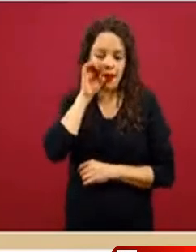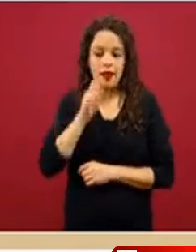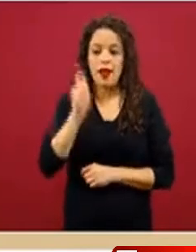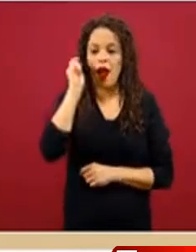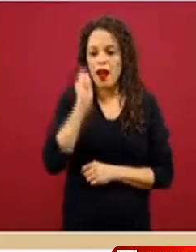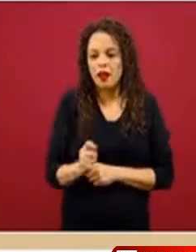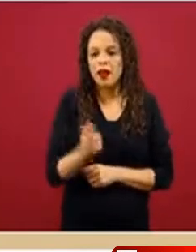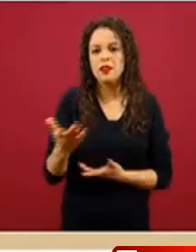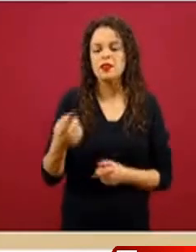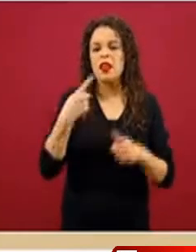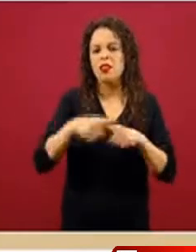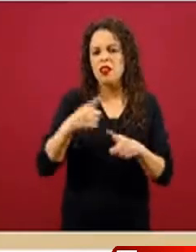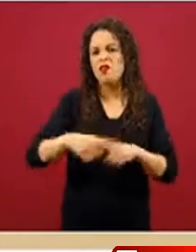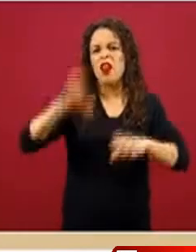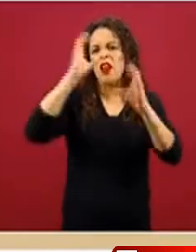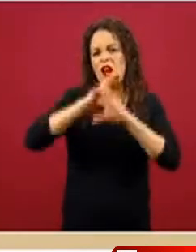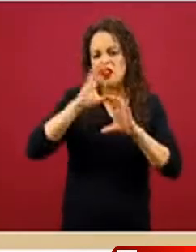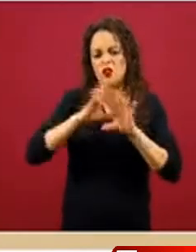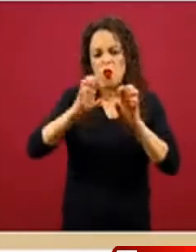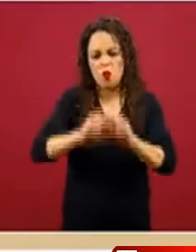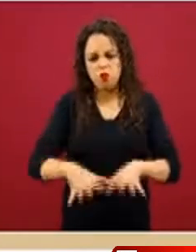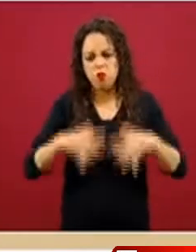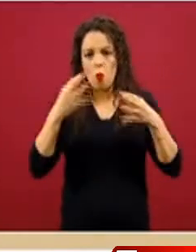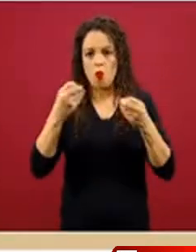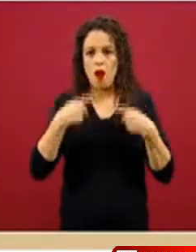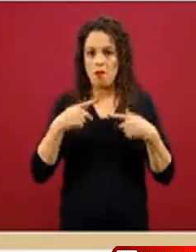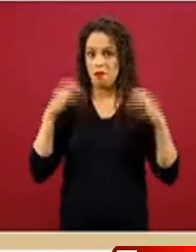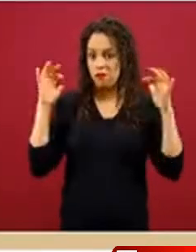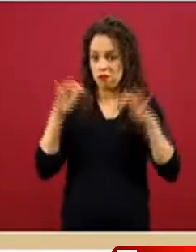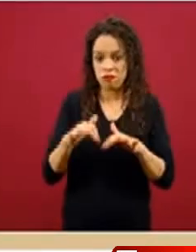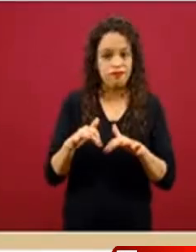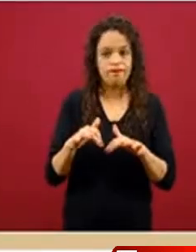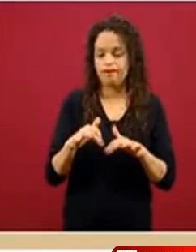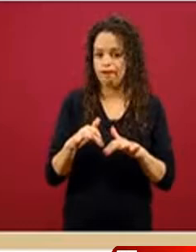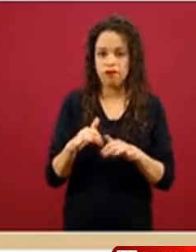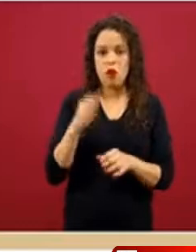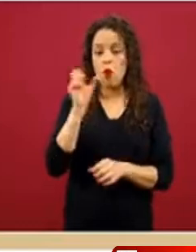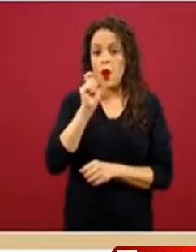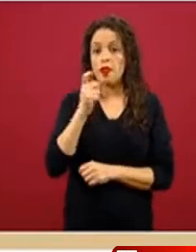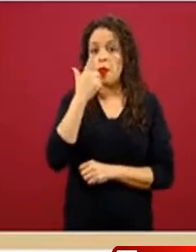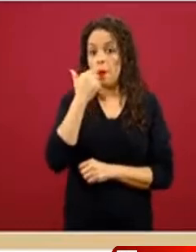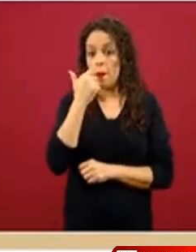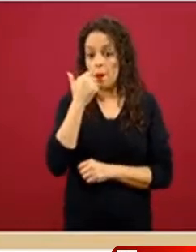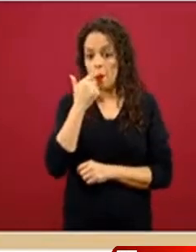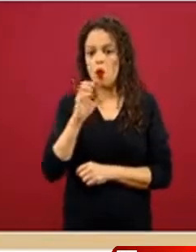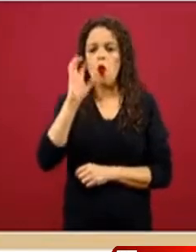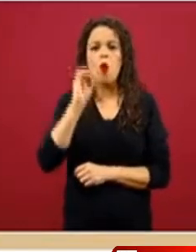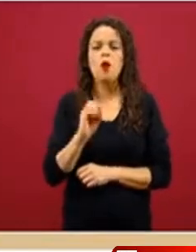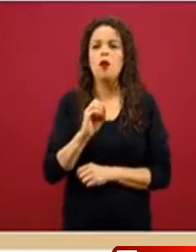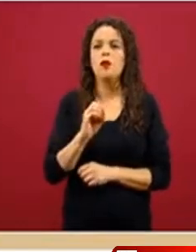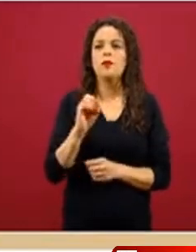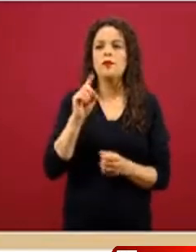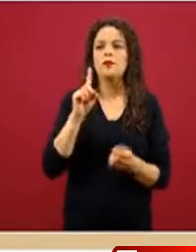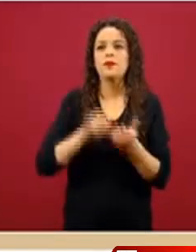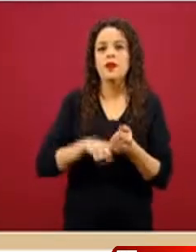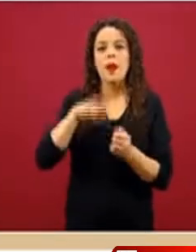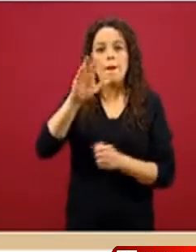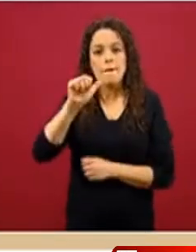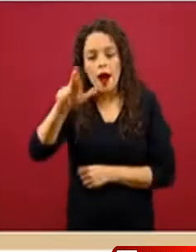eventos masivos, conciertos, como son los conciertos, así como los lugares de recreación como